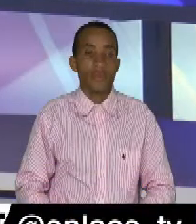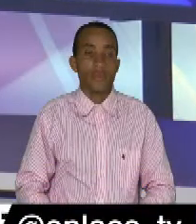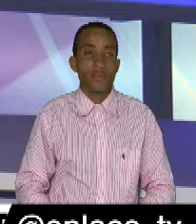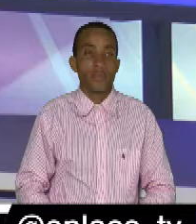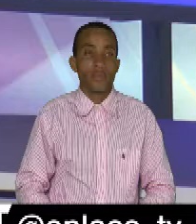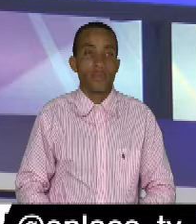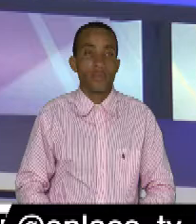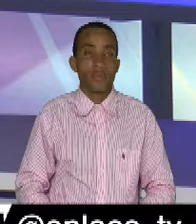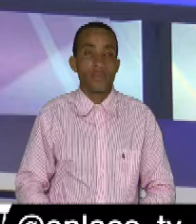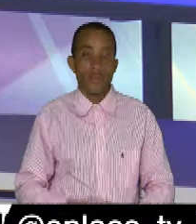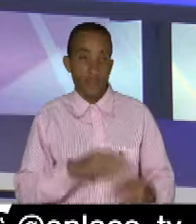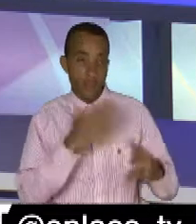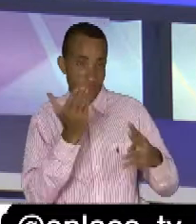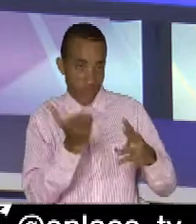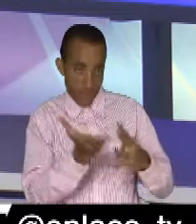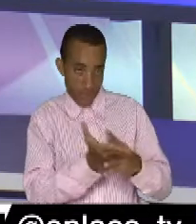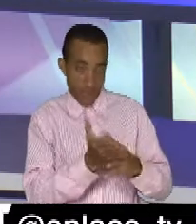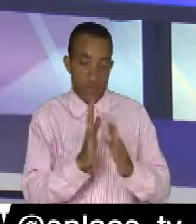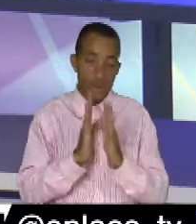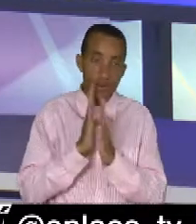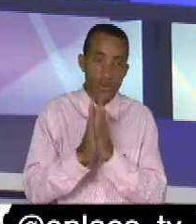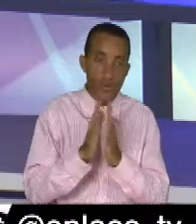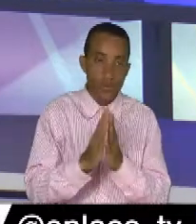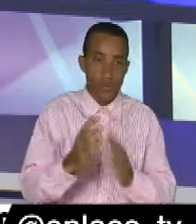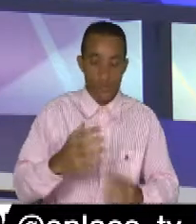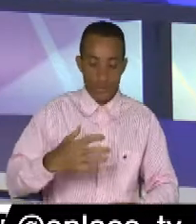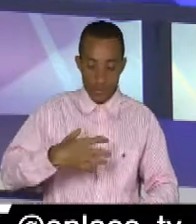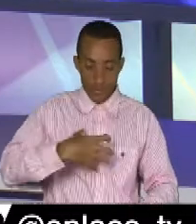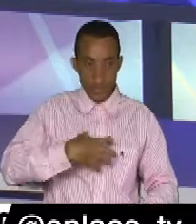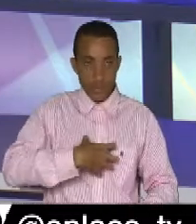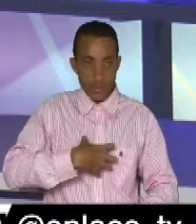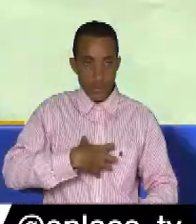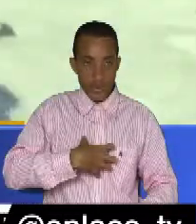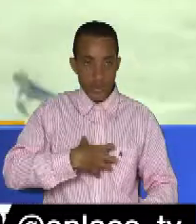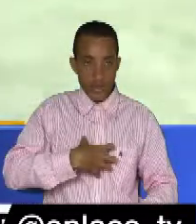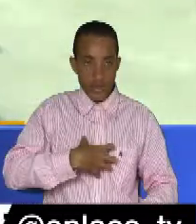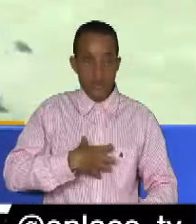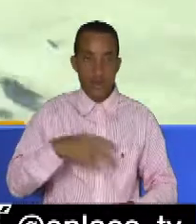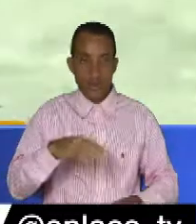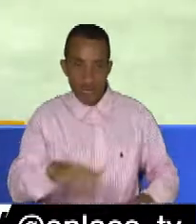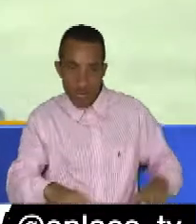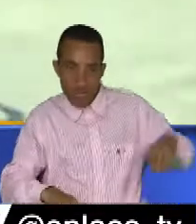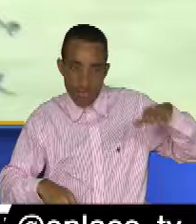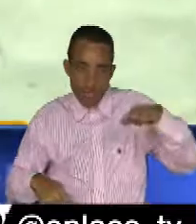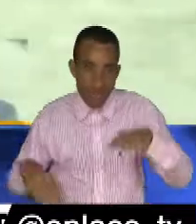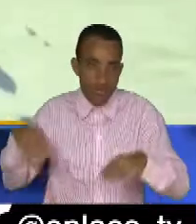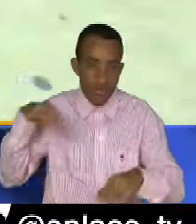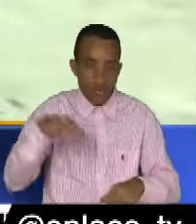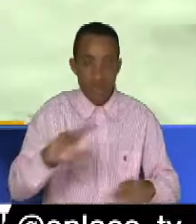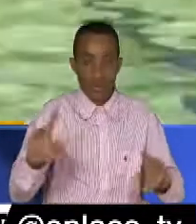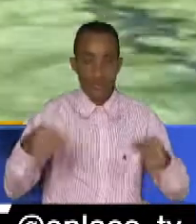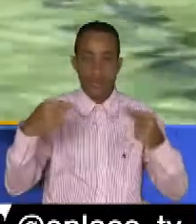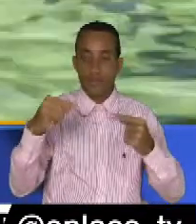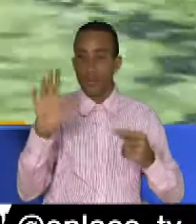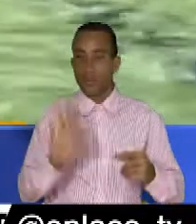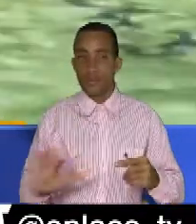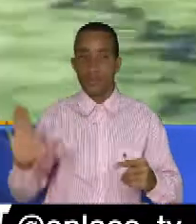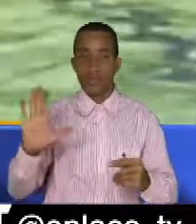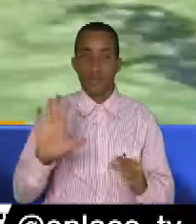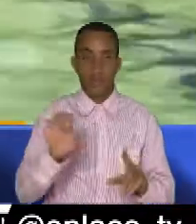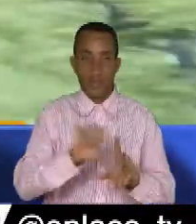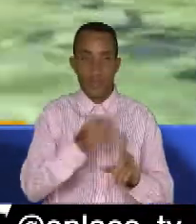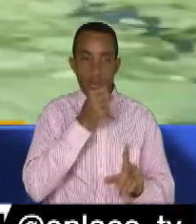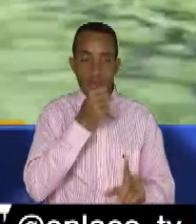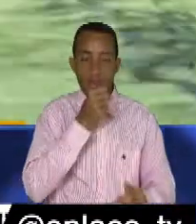Espera al volver de la pausa, información sobre la medallería que ganaron nadadores barranqueños en el torneo departamental. Ya regresamos con más Enlace